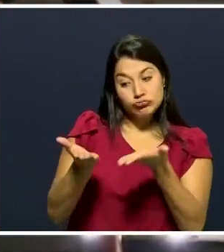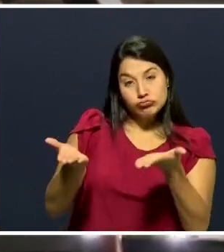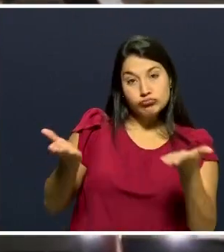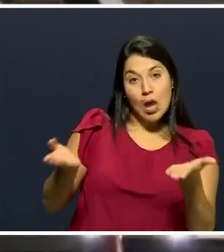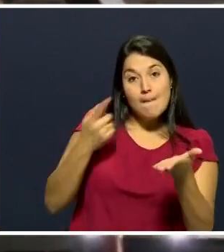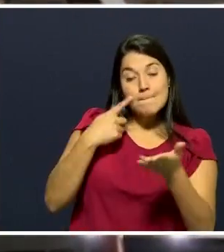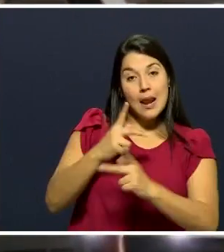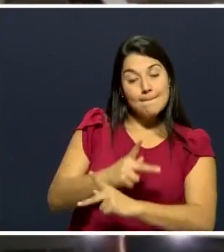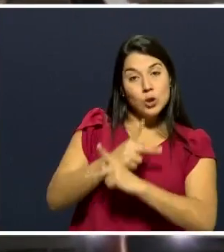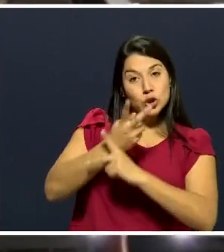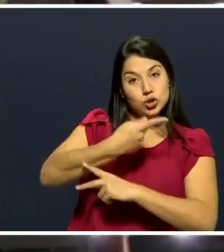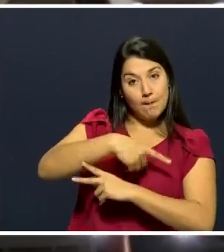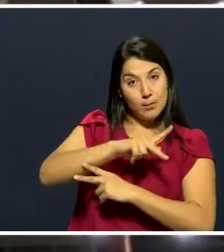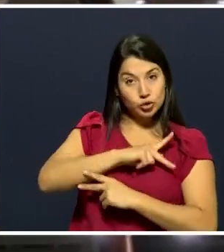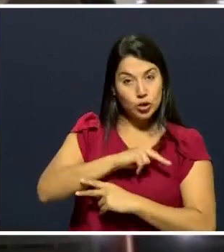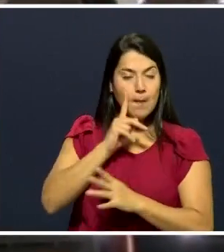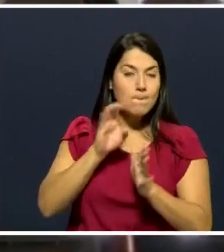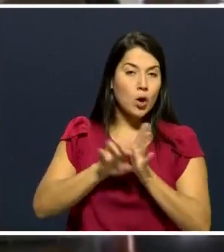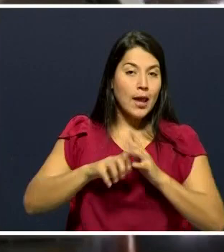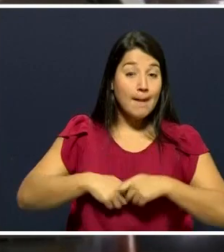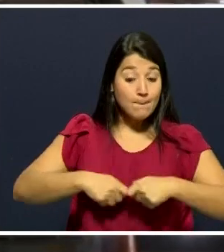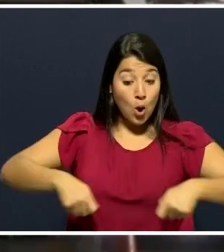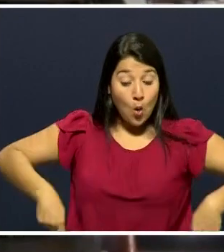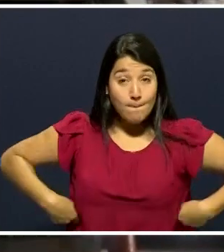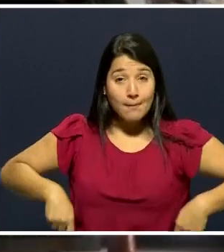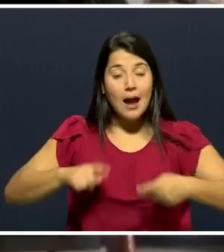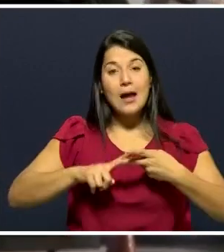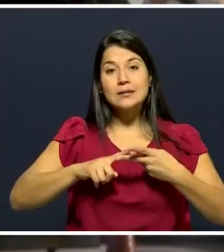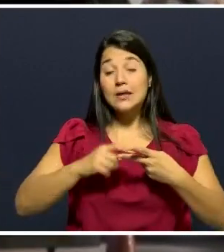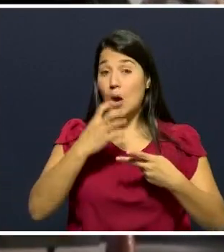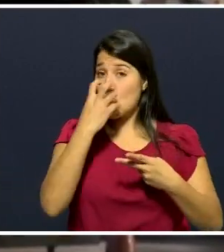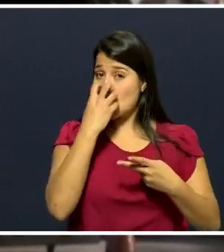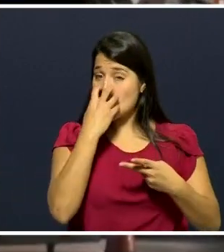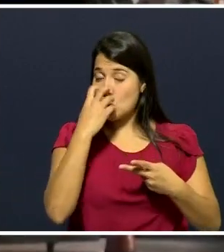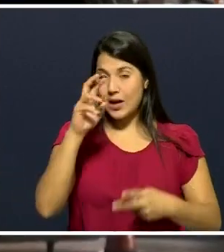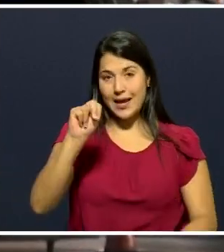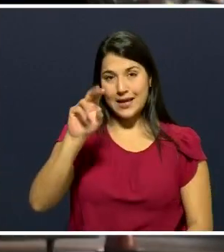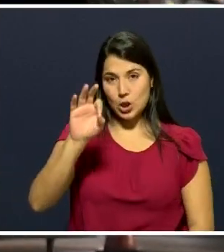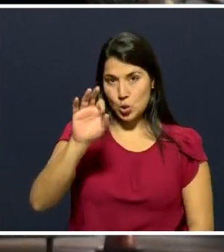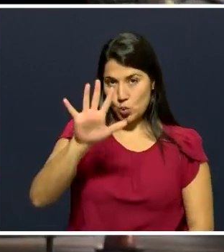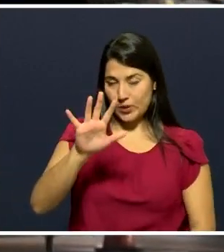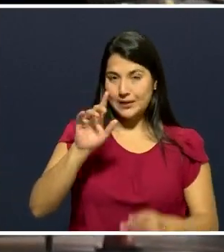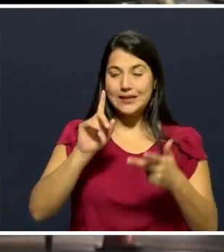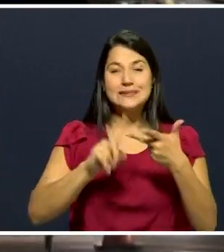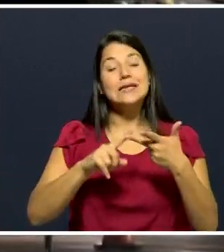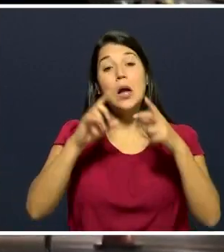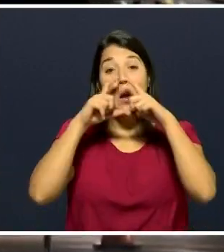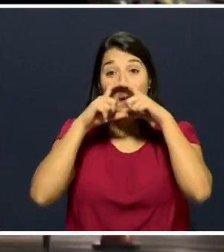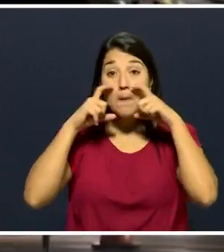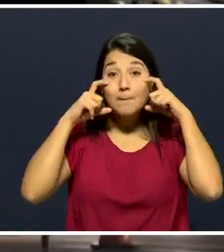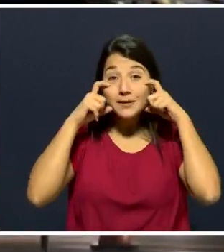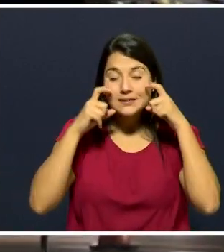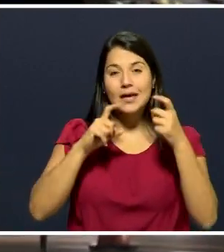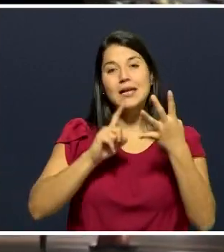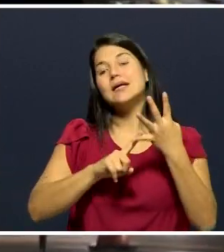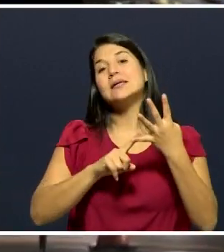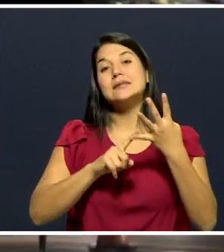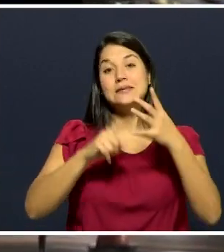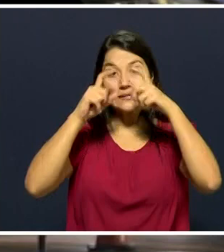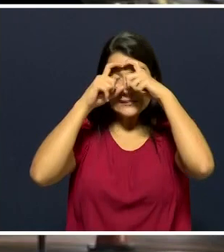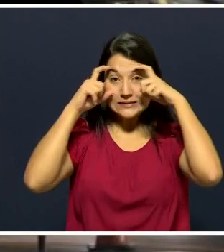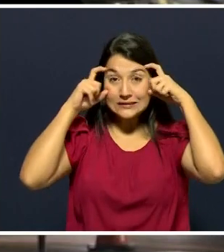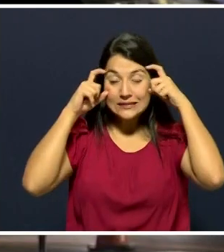protección personal, entre ellas batas descartables, respiradores N95, mascarillas quirúrgicas, lentes